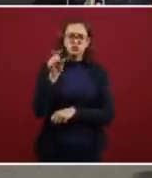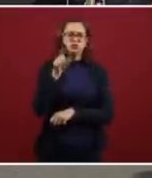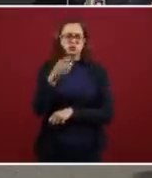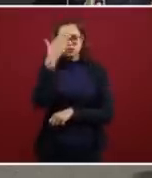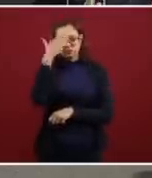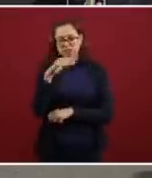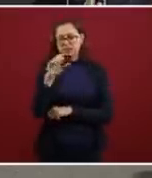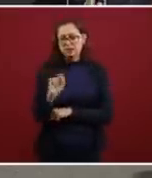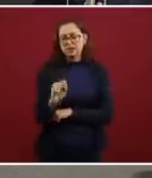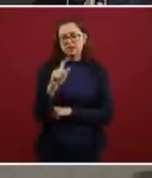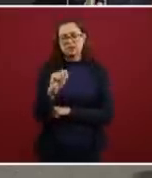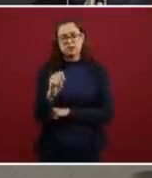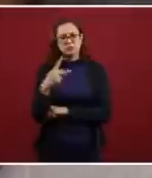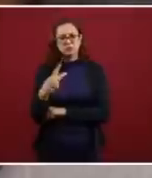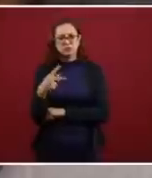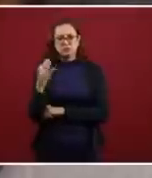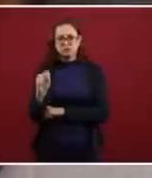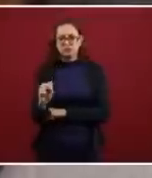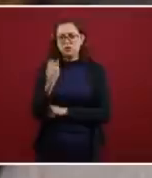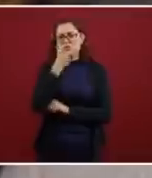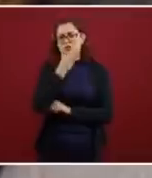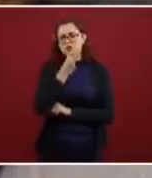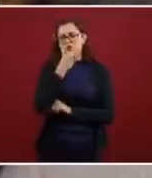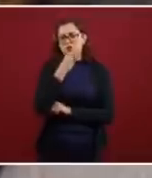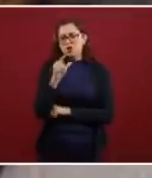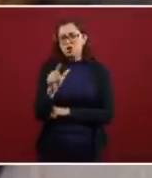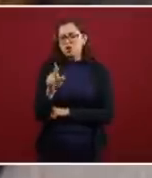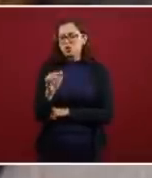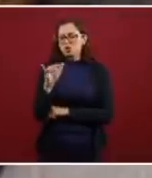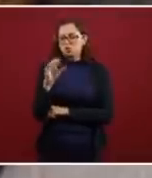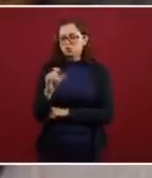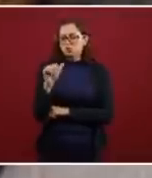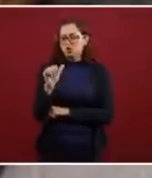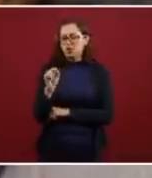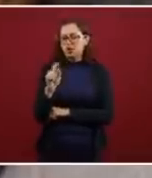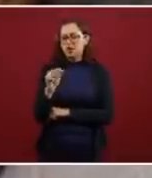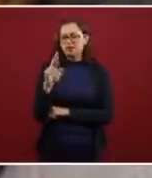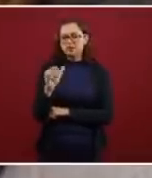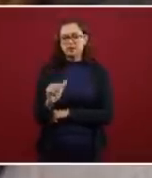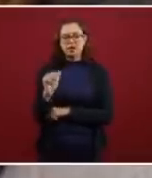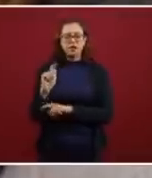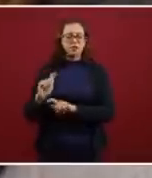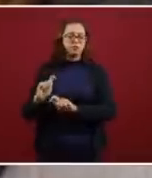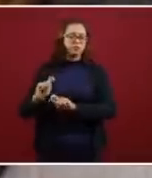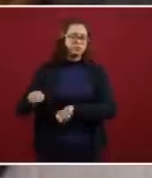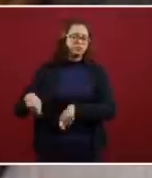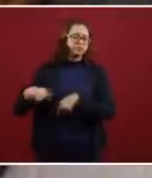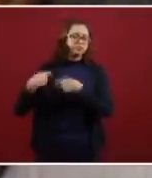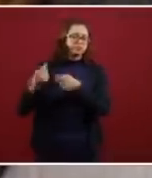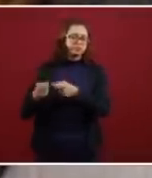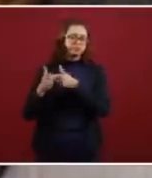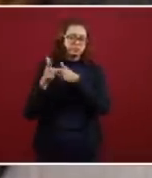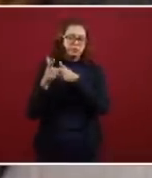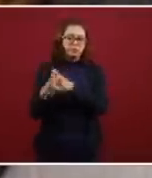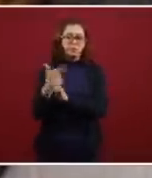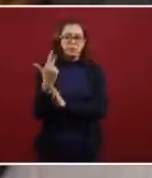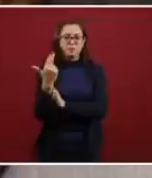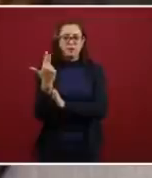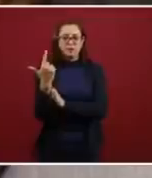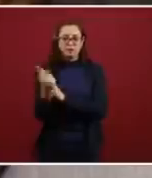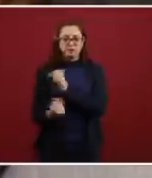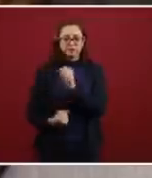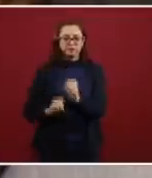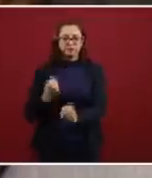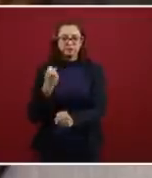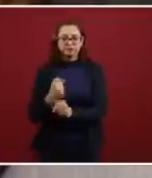Previsión Social el señor Lucio Lastra lleva 25 años otorgando y negando también las